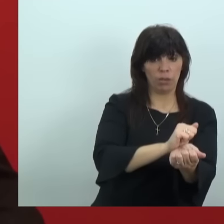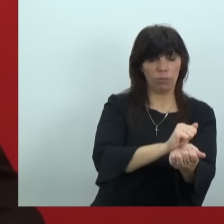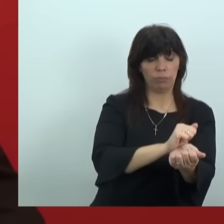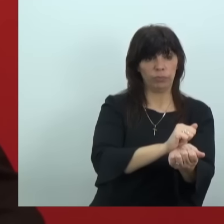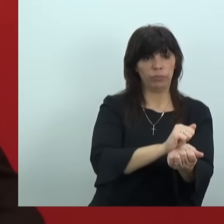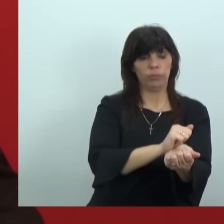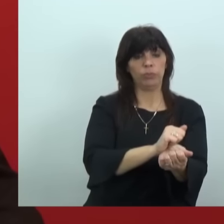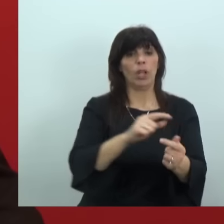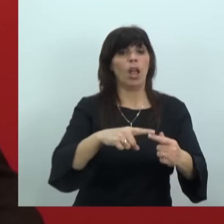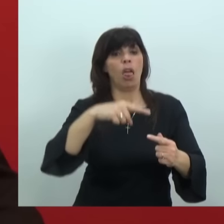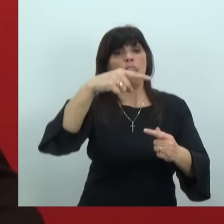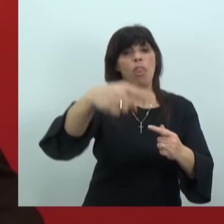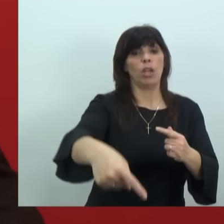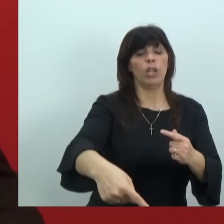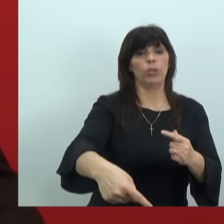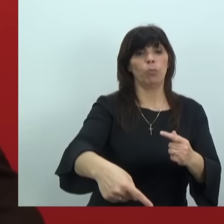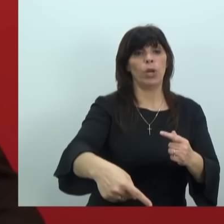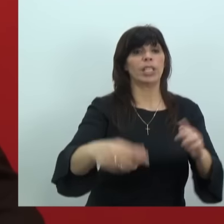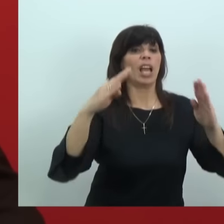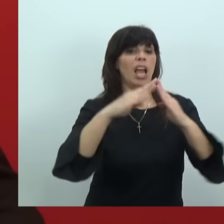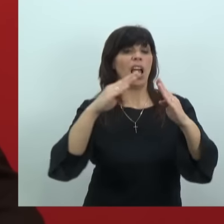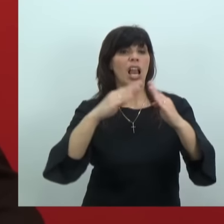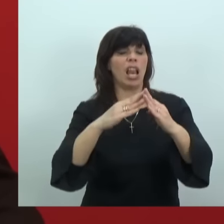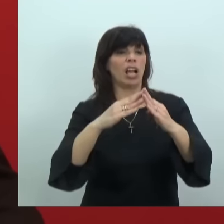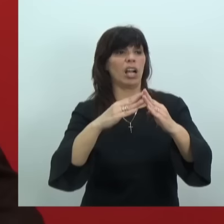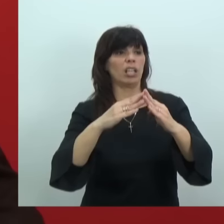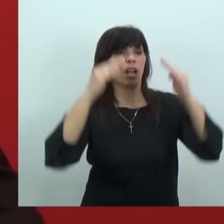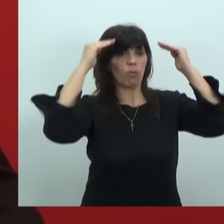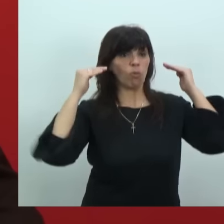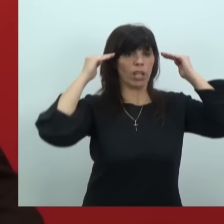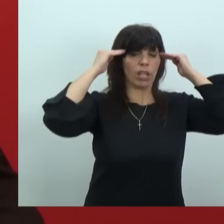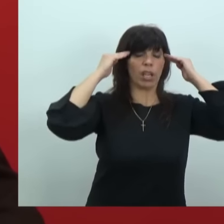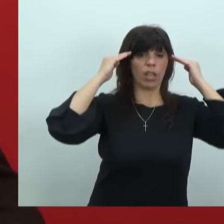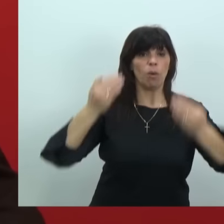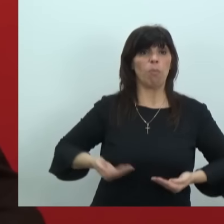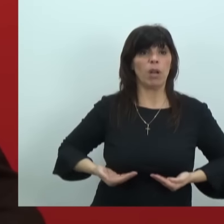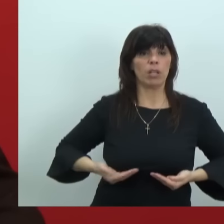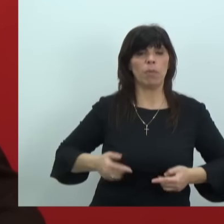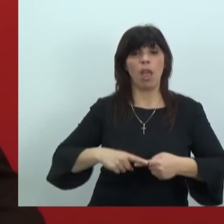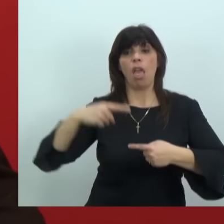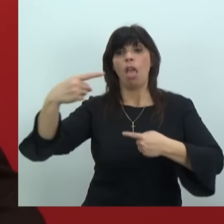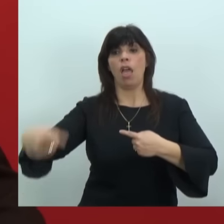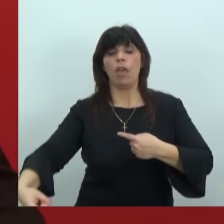la prisión y al último llegó al palacio.